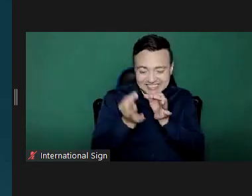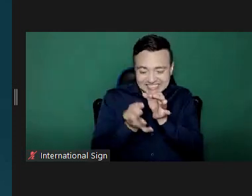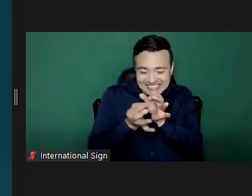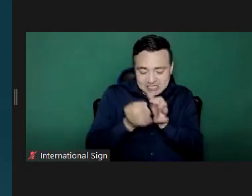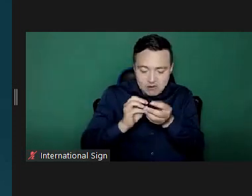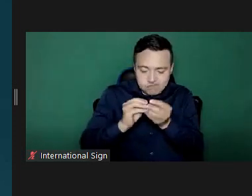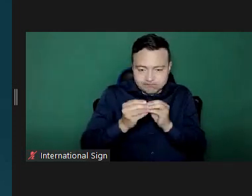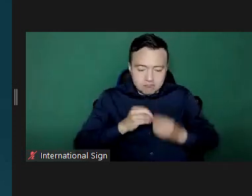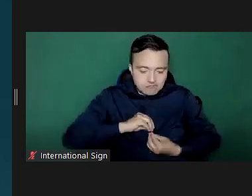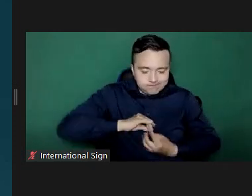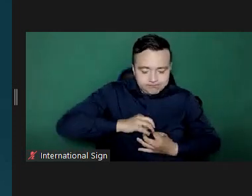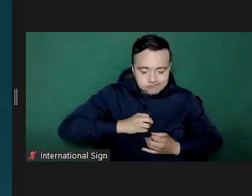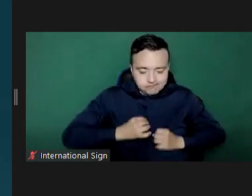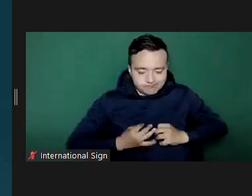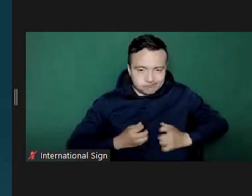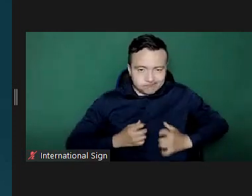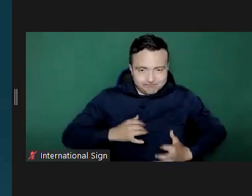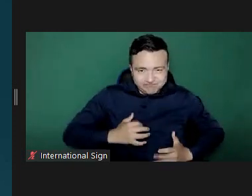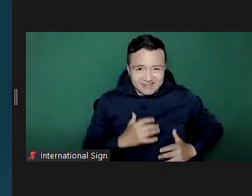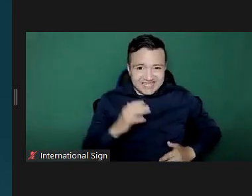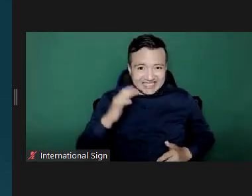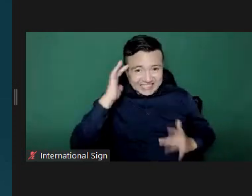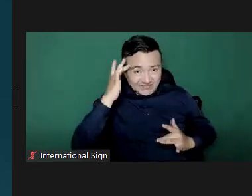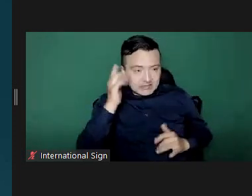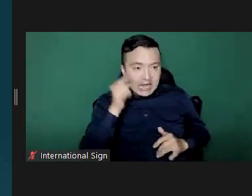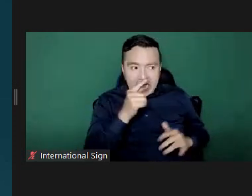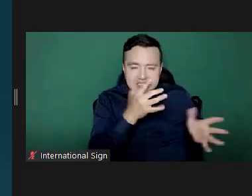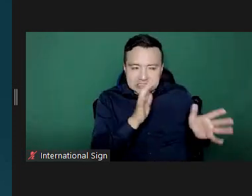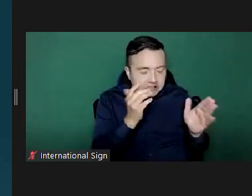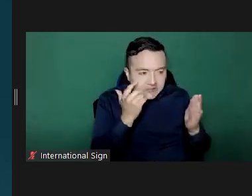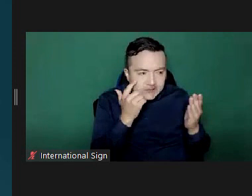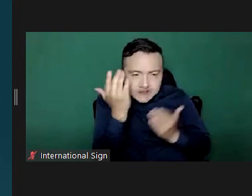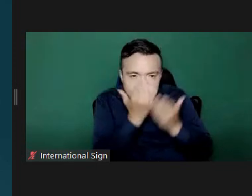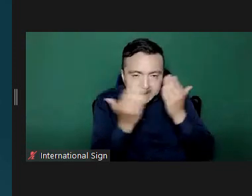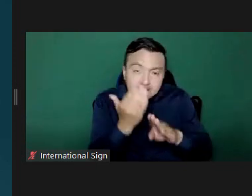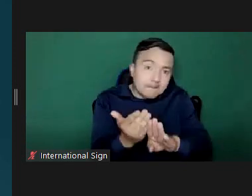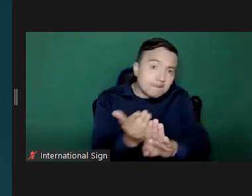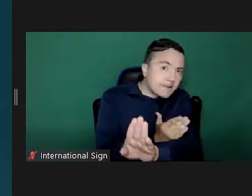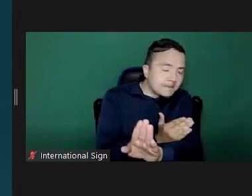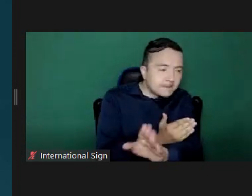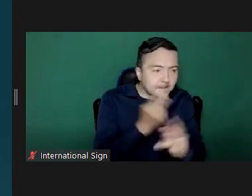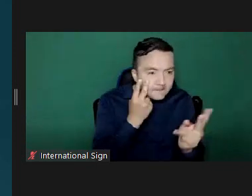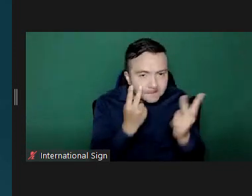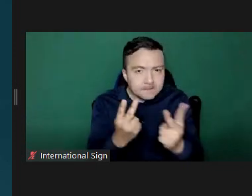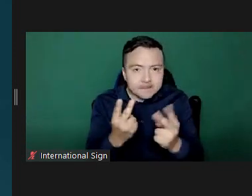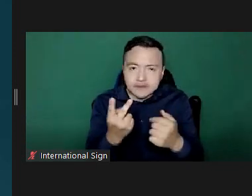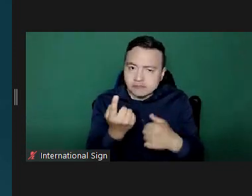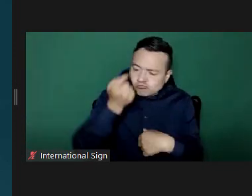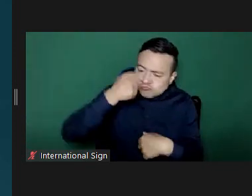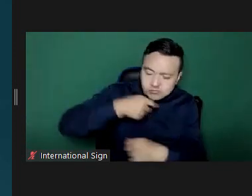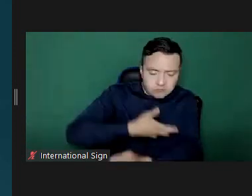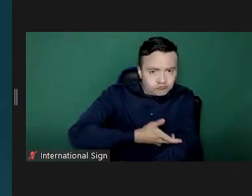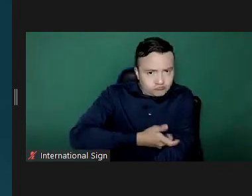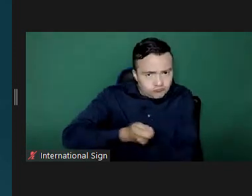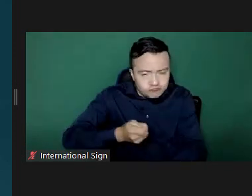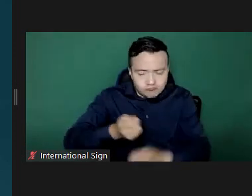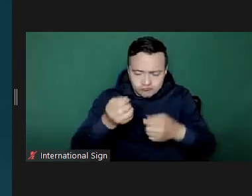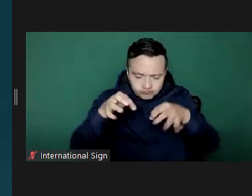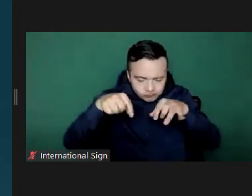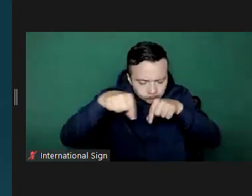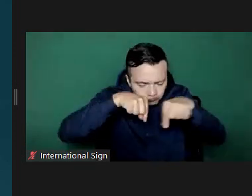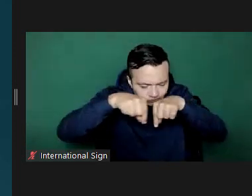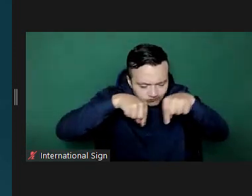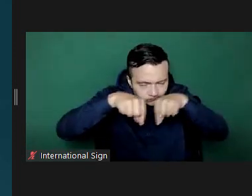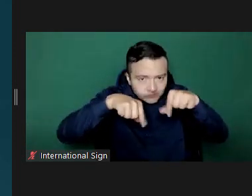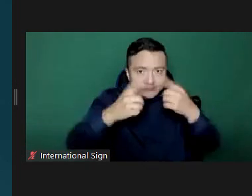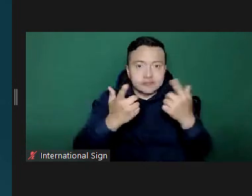acceso a servicios diagnósticos y de radiología. Hemos firmado un acuerdo para dar estos servicios diagnósticos